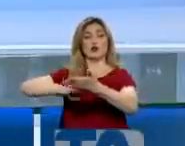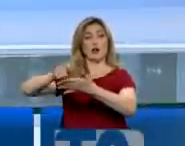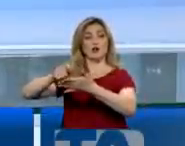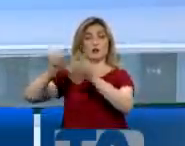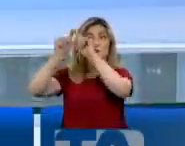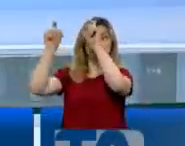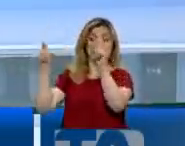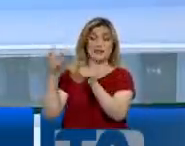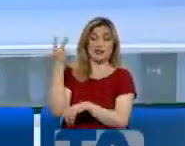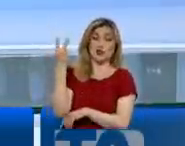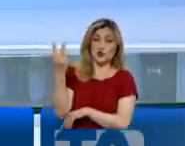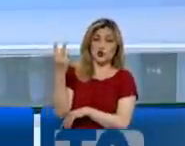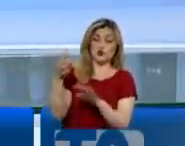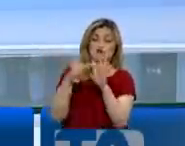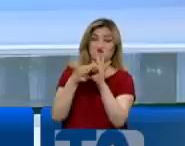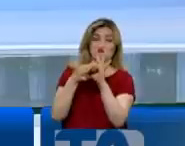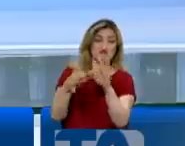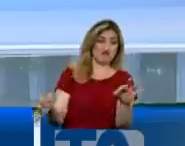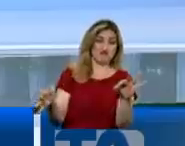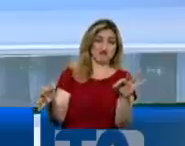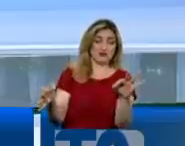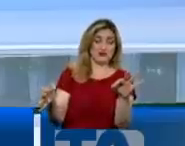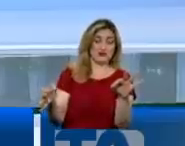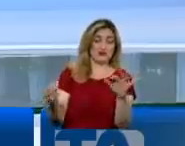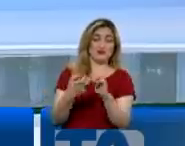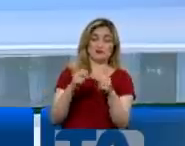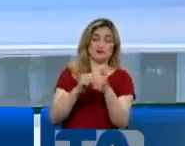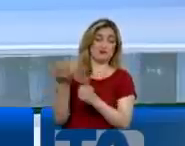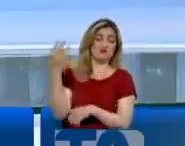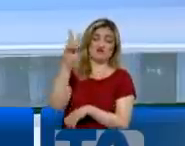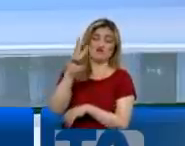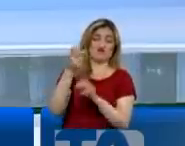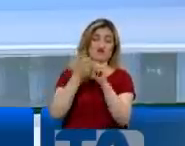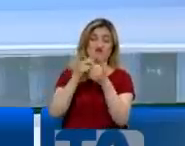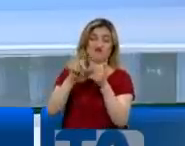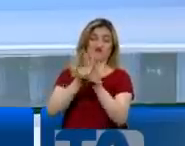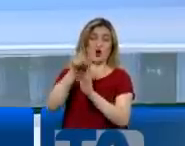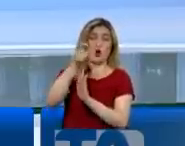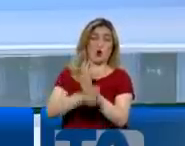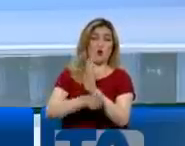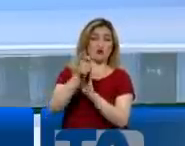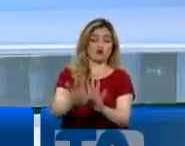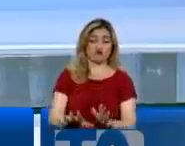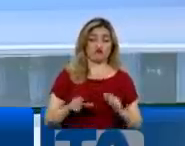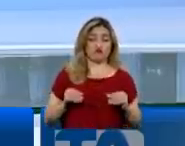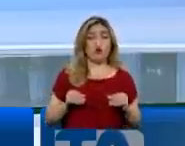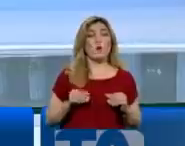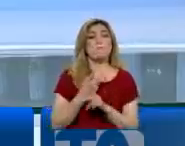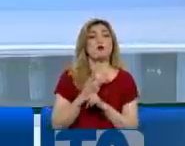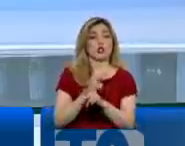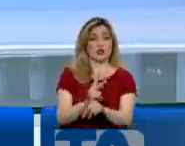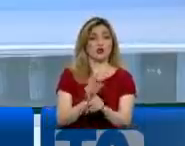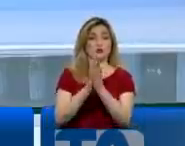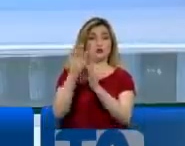con ccoo norte y con seua pese a los reveses jurídicos el pasado viernes pues un juez penal admitió a trámite la acción de protección